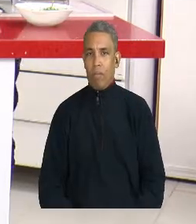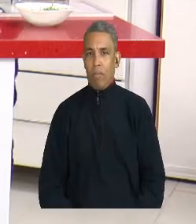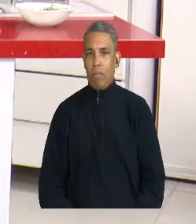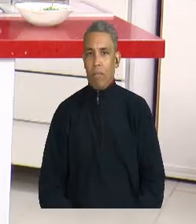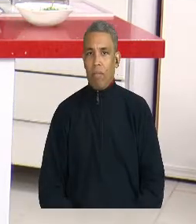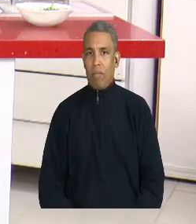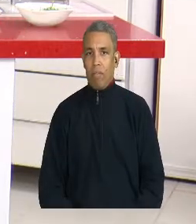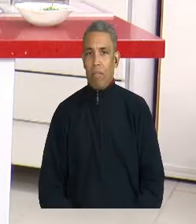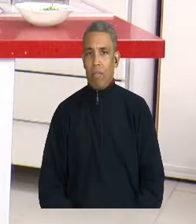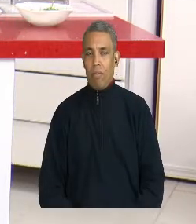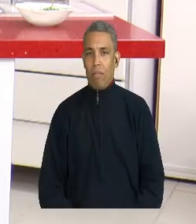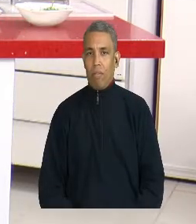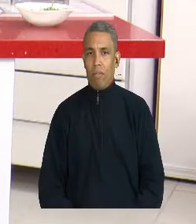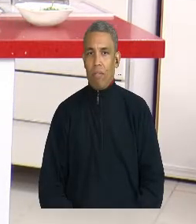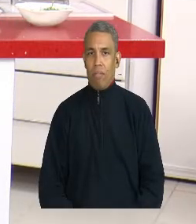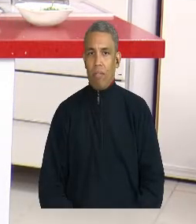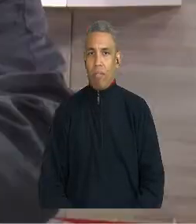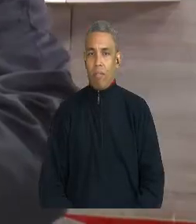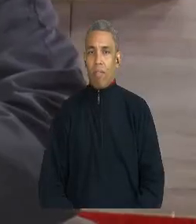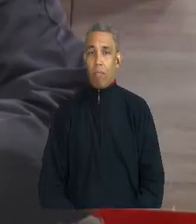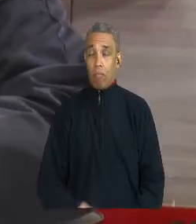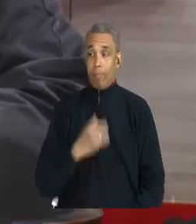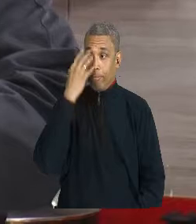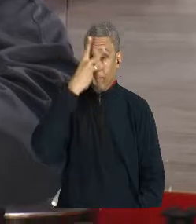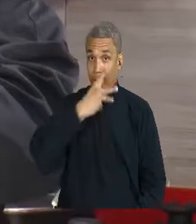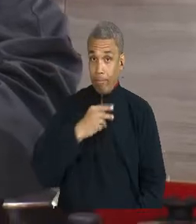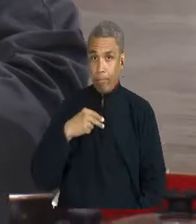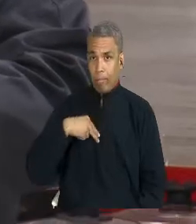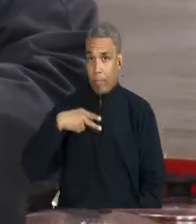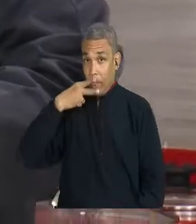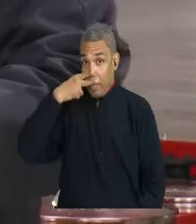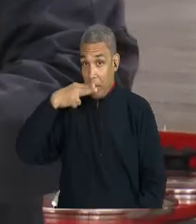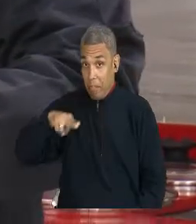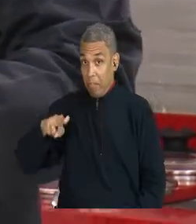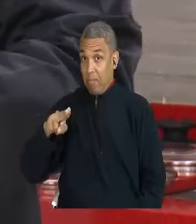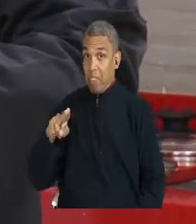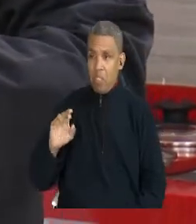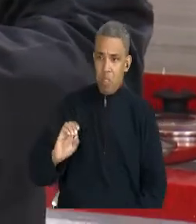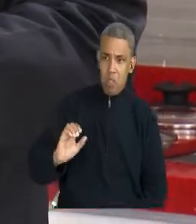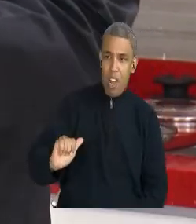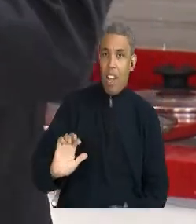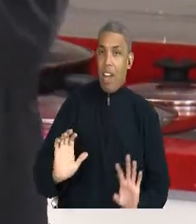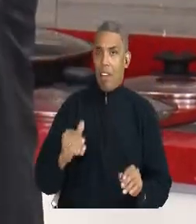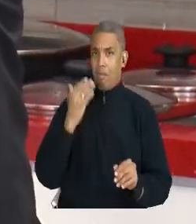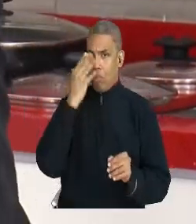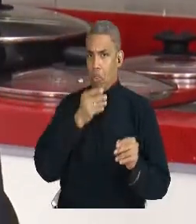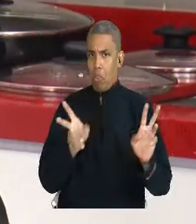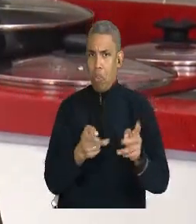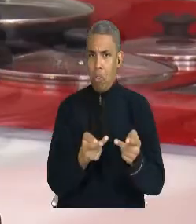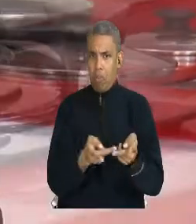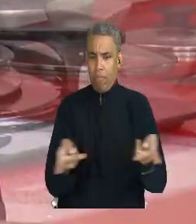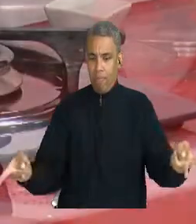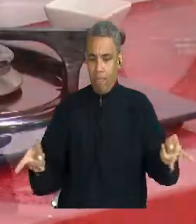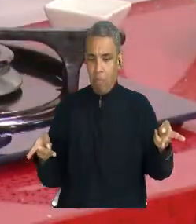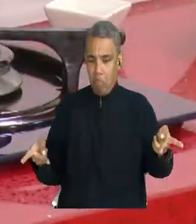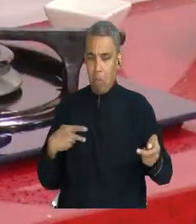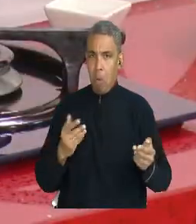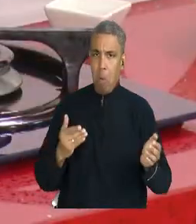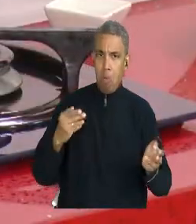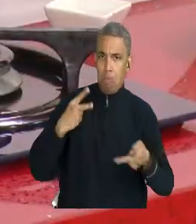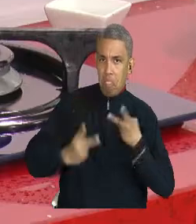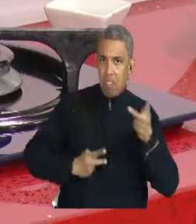habitaciones de nuestros hijos, ¿sí? Y adornar nuestra sala. La misma sala también. Sí, claro. Bueno, Roche, aquí tenemos ya uno de